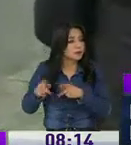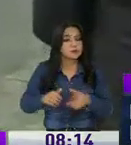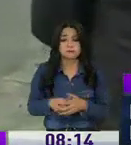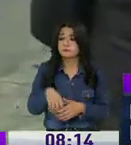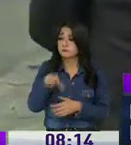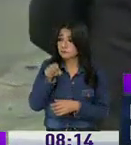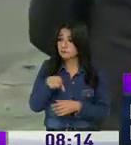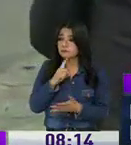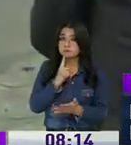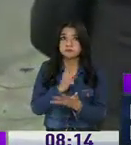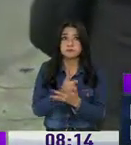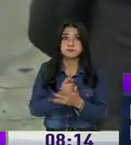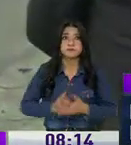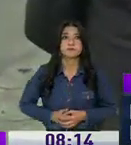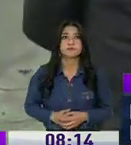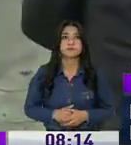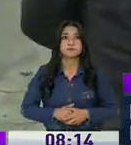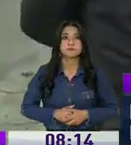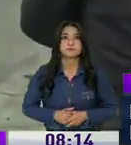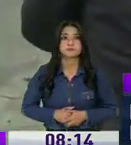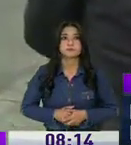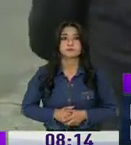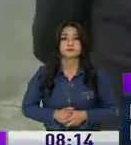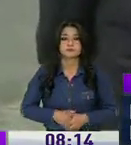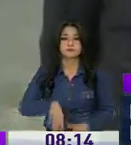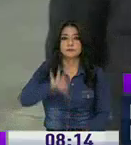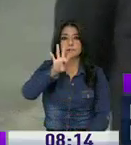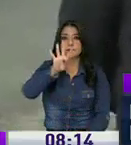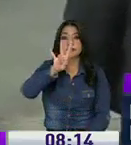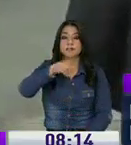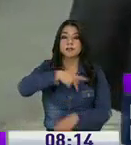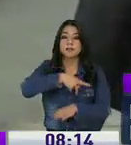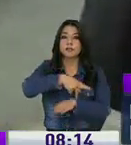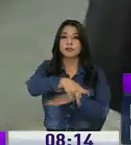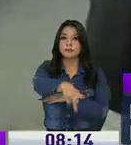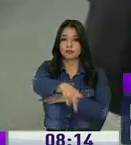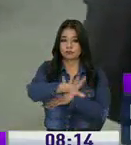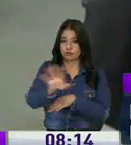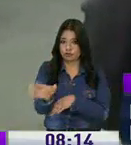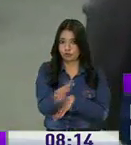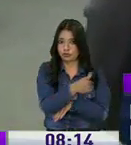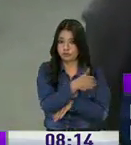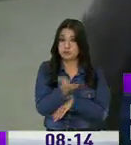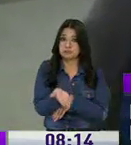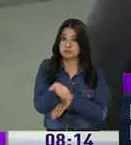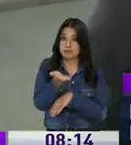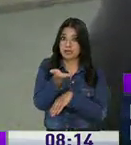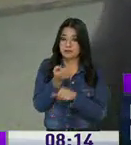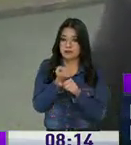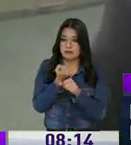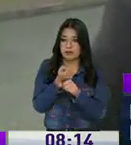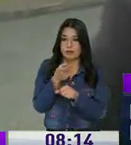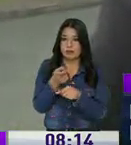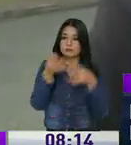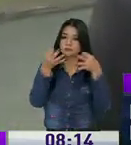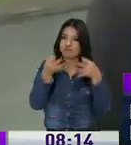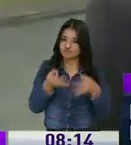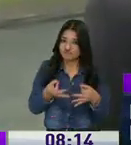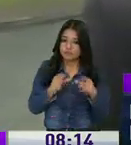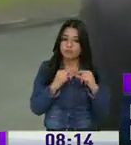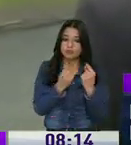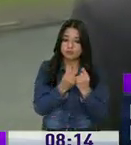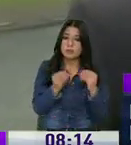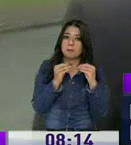Sí, como le comentaba, tenemos 47 kilómetros, vamos a incrementar frentes de trabajo para cumplir